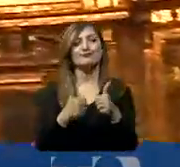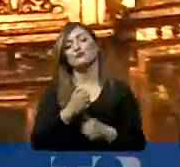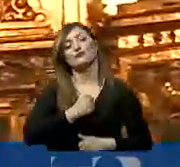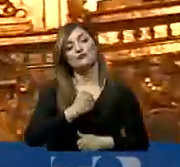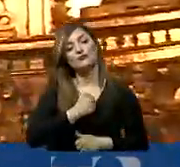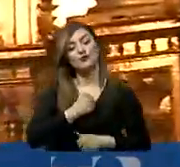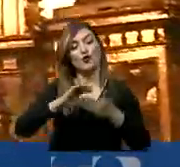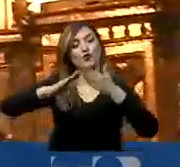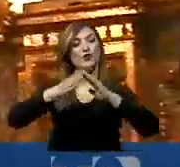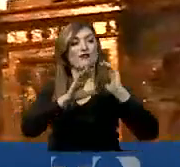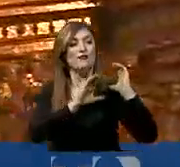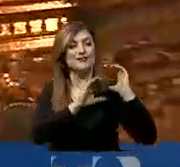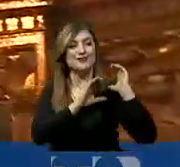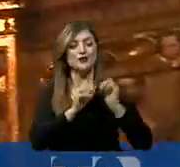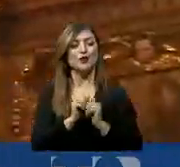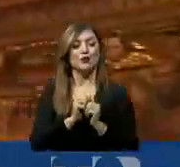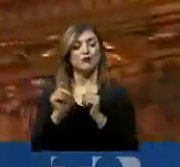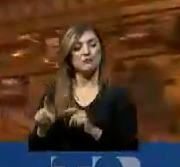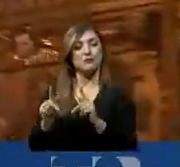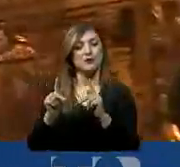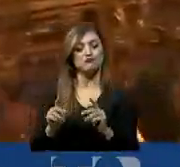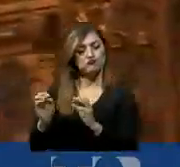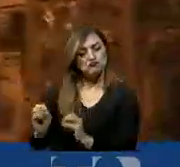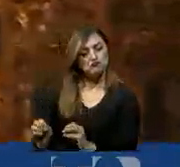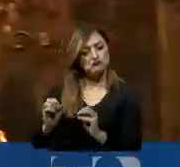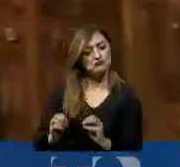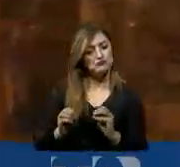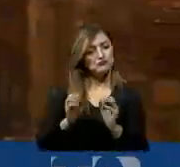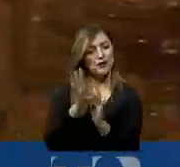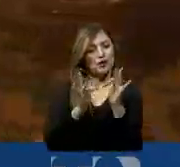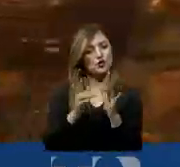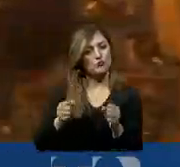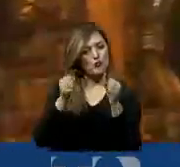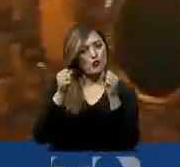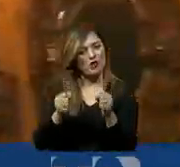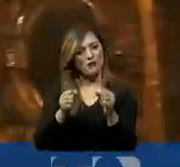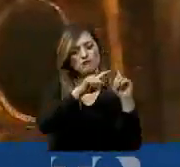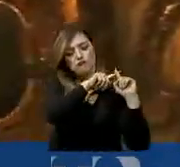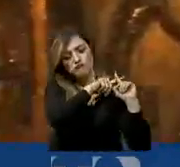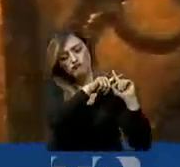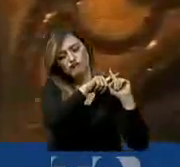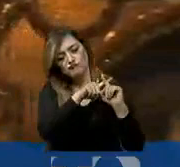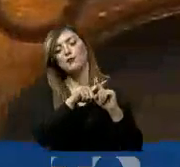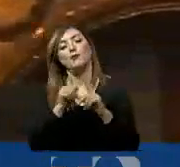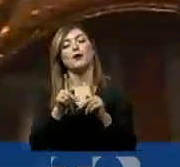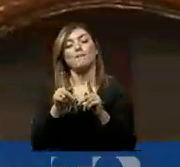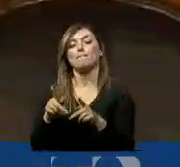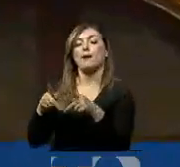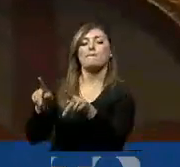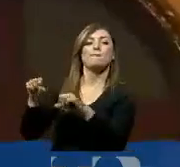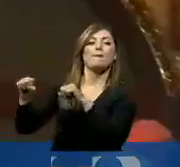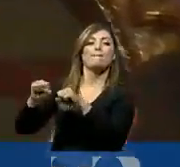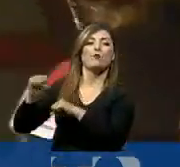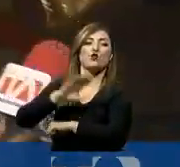comunidad franciscana, pues estamos preparando todas las cosas de la procesión de Jesús Gran Poder con los permisos, con todos los espacios adecuados